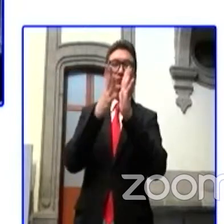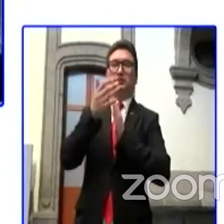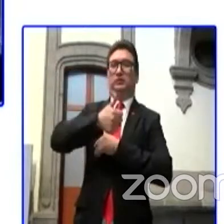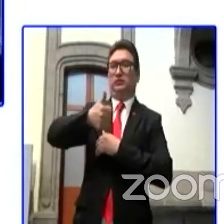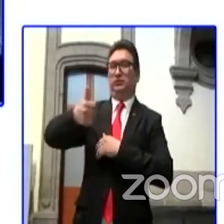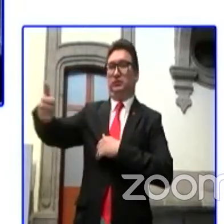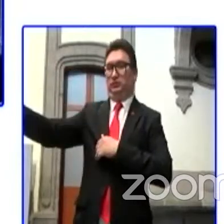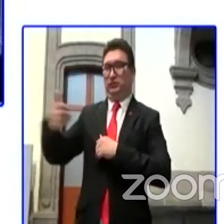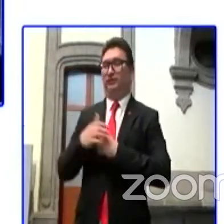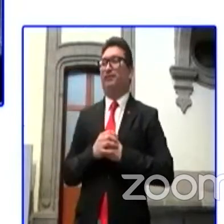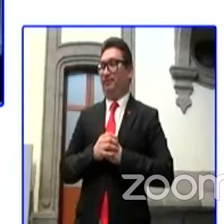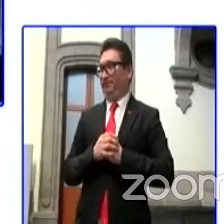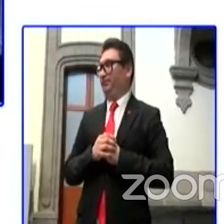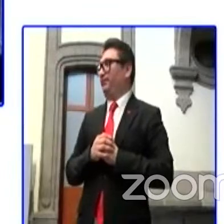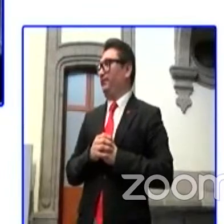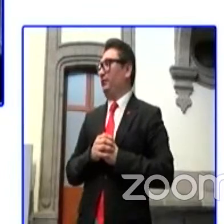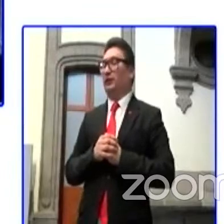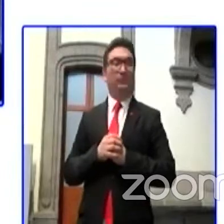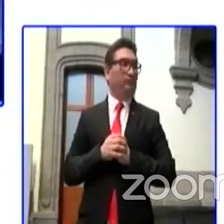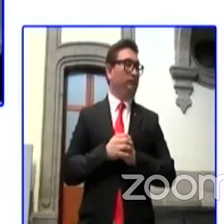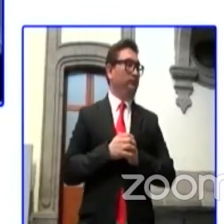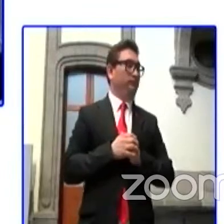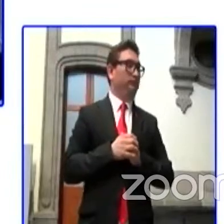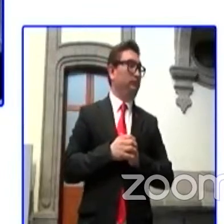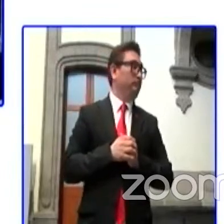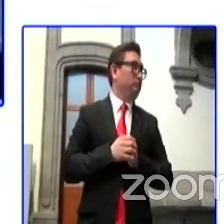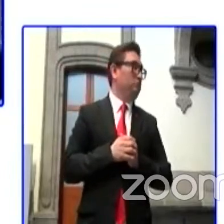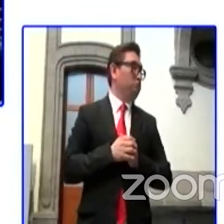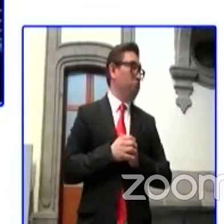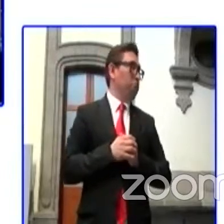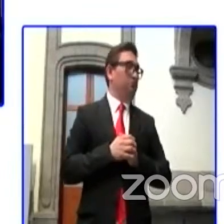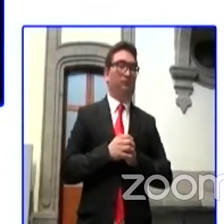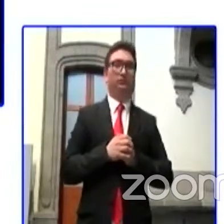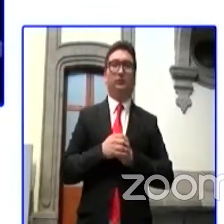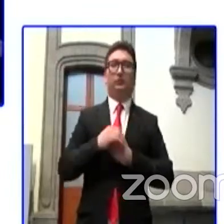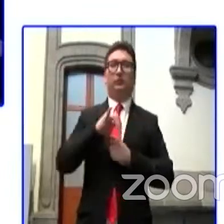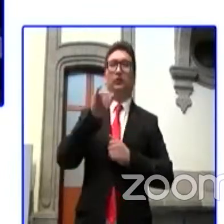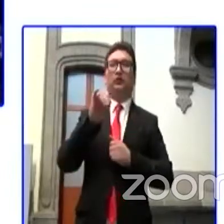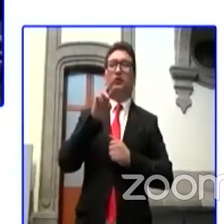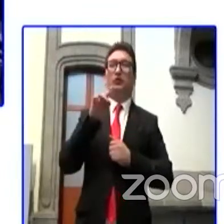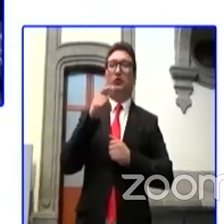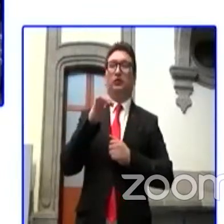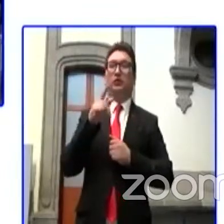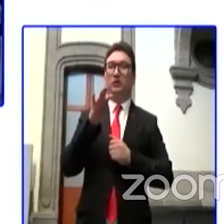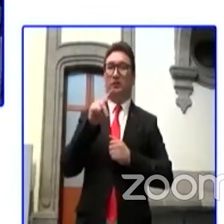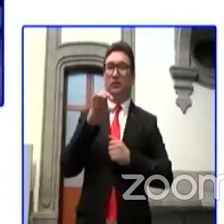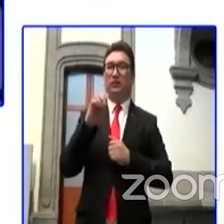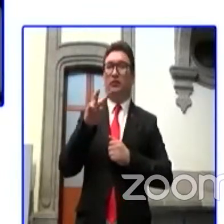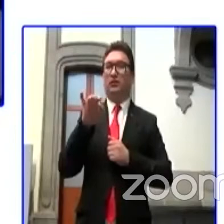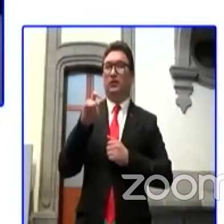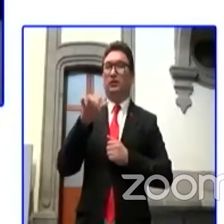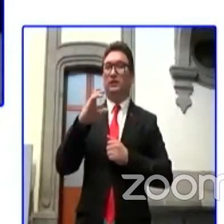y nuestros distinguidos ponentes. Jorge Alberto Vale Sánchez.